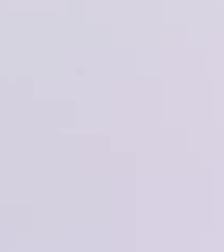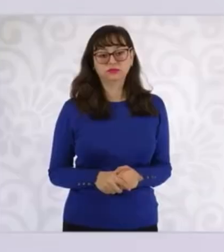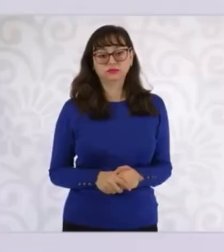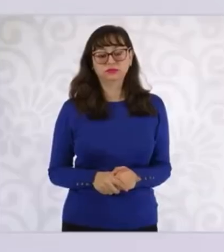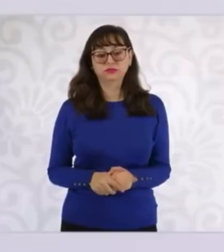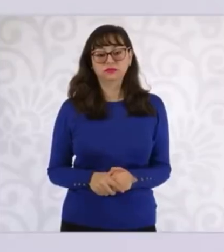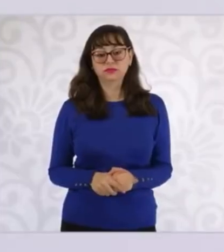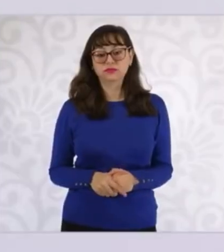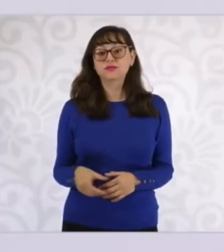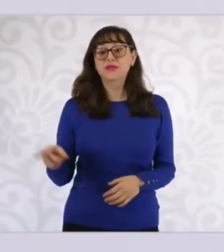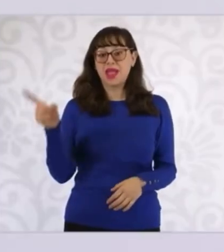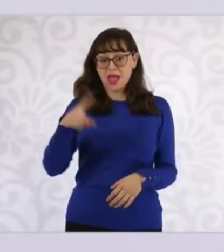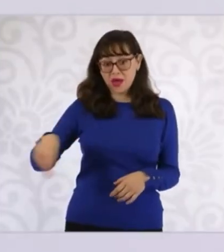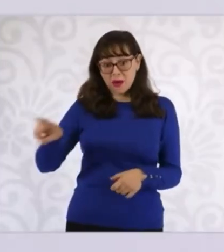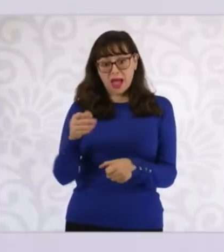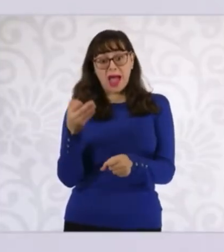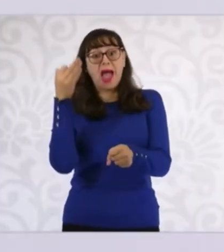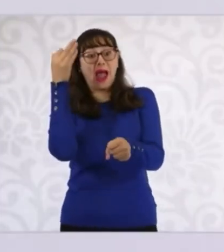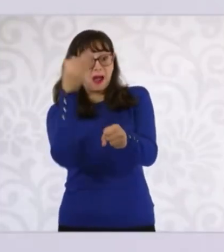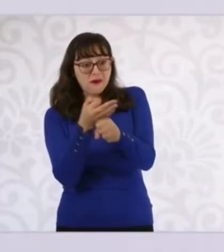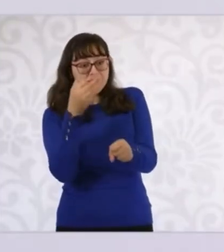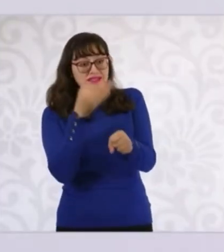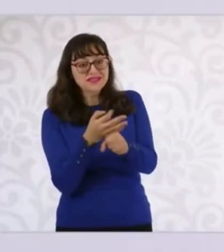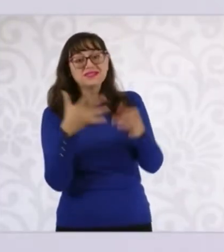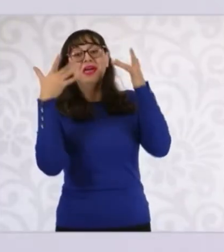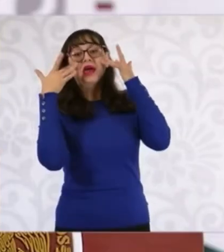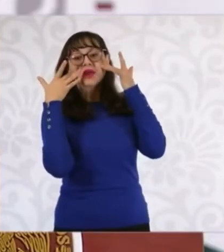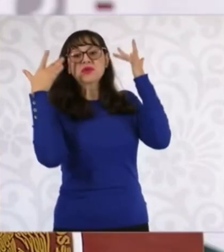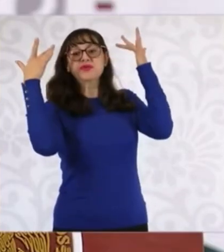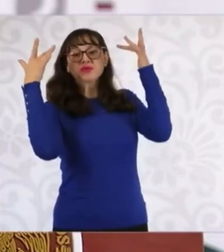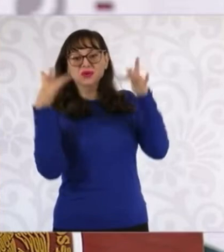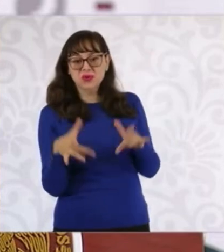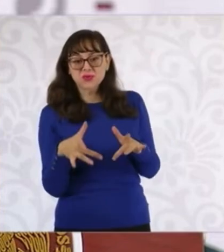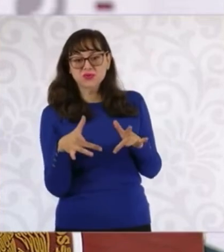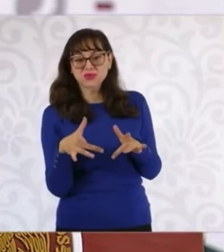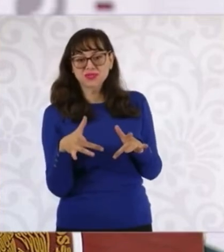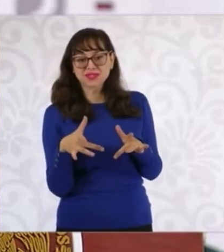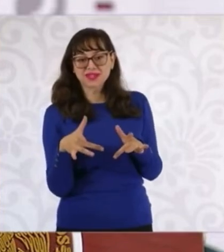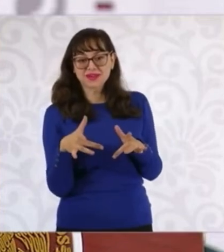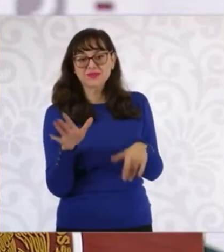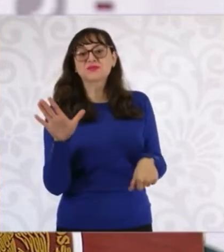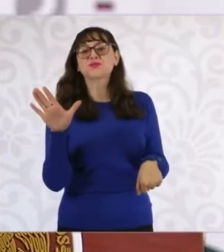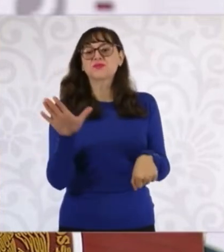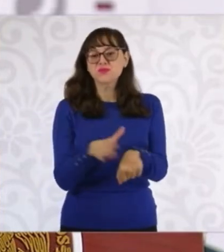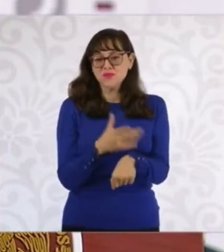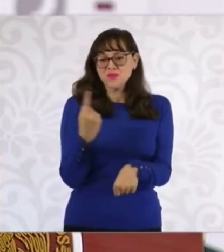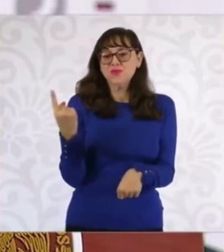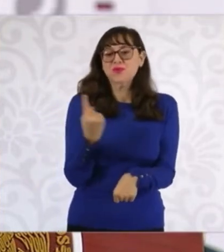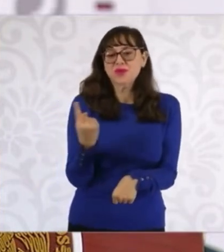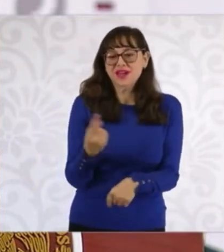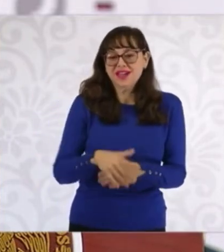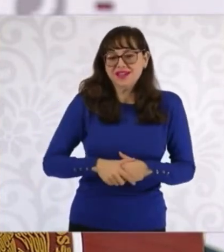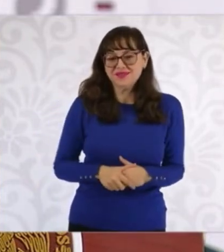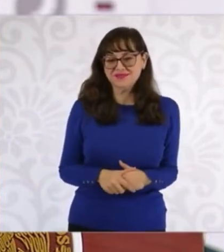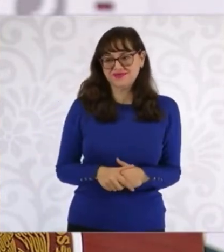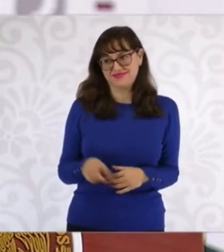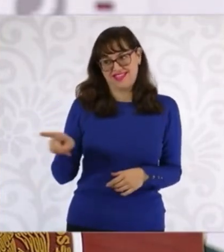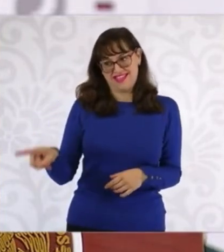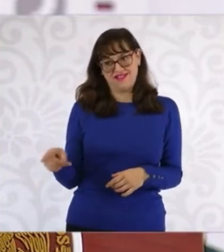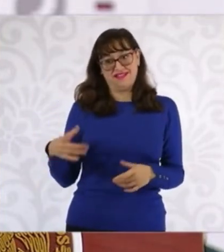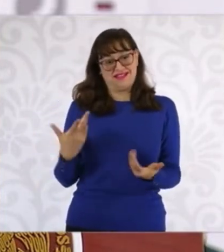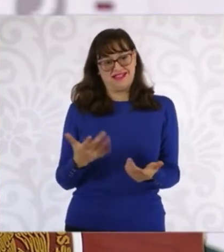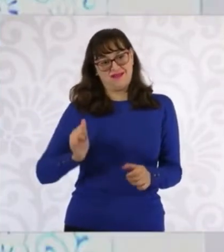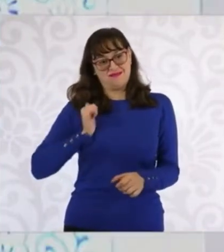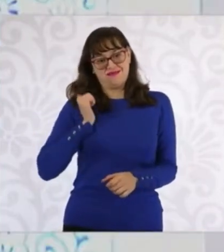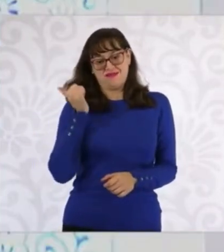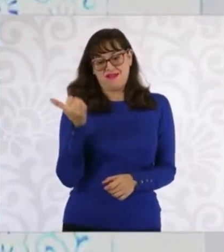Entonces, ¿su propuesta cuál es? Que se elijan a los ministros y ministras legislando sobre la reforma constitucional y